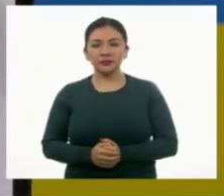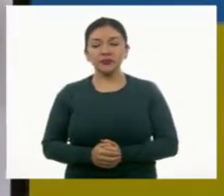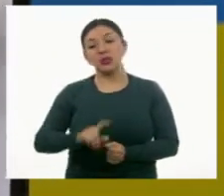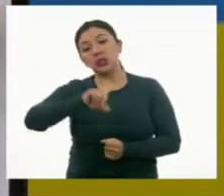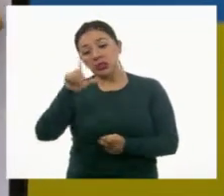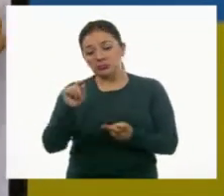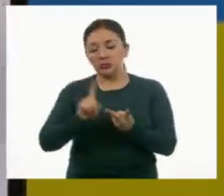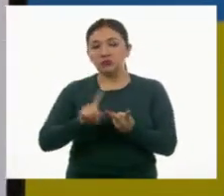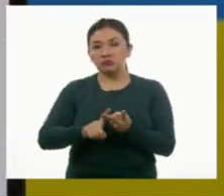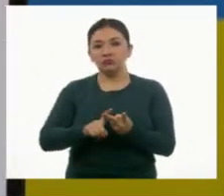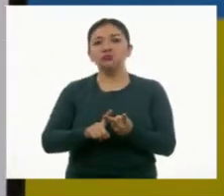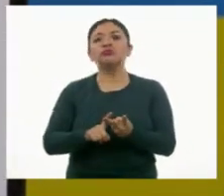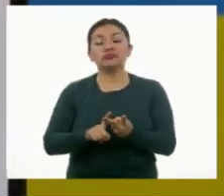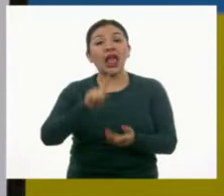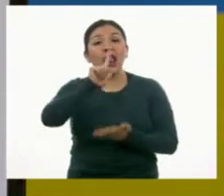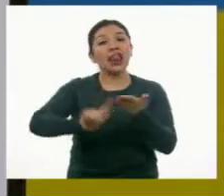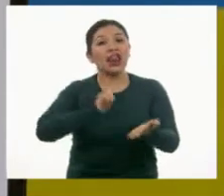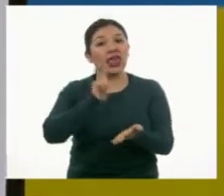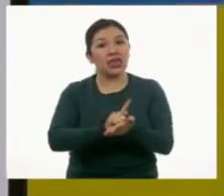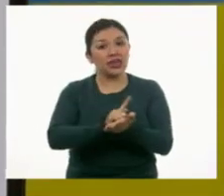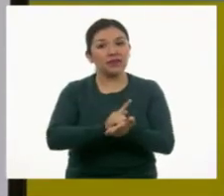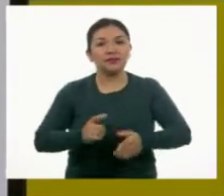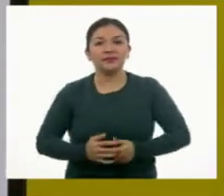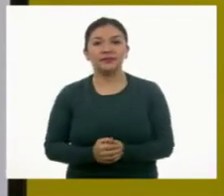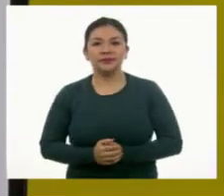Después pensé en leyes.